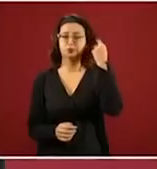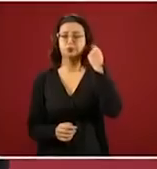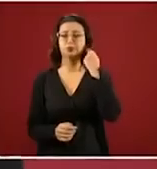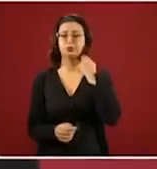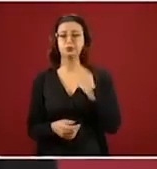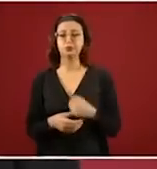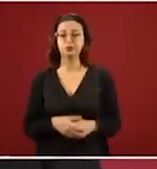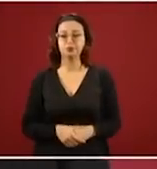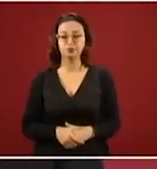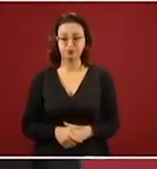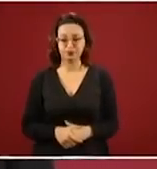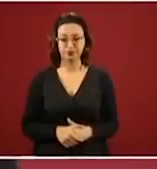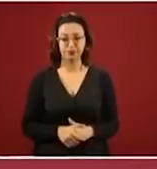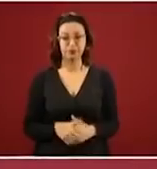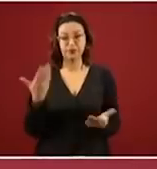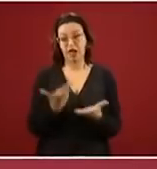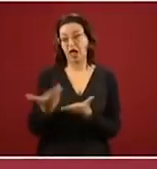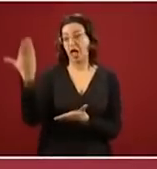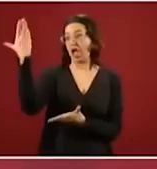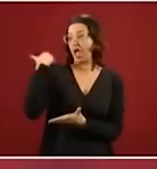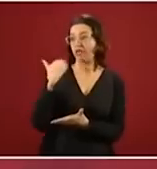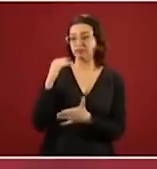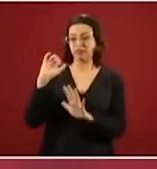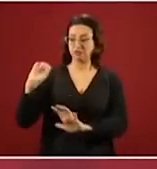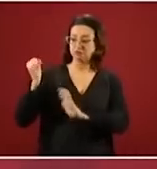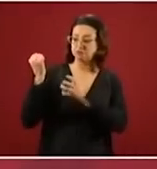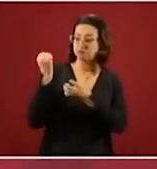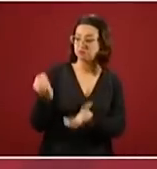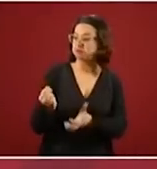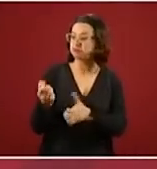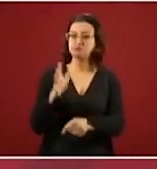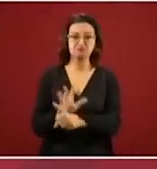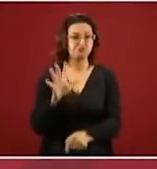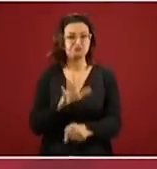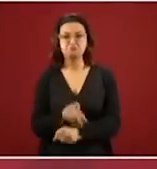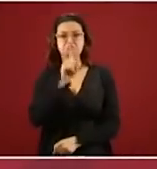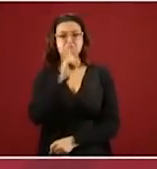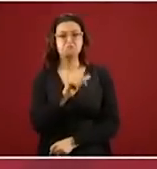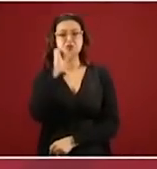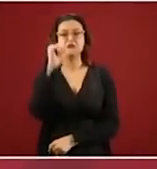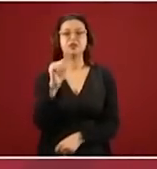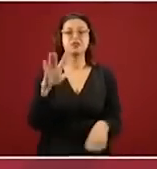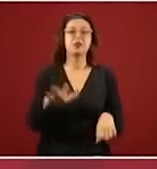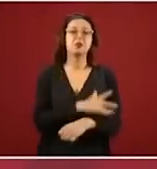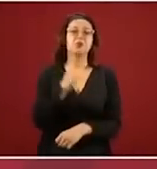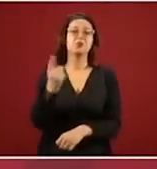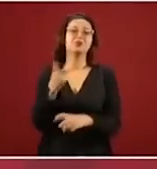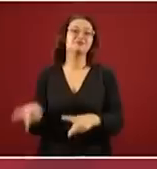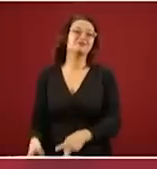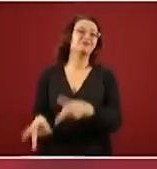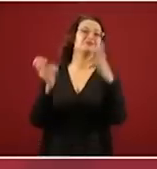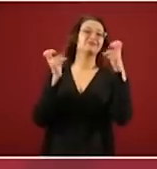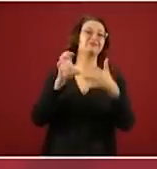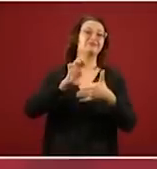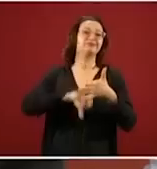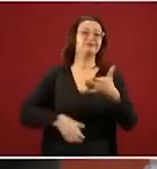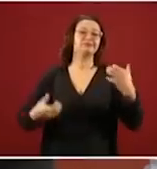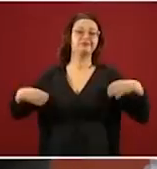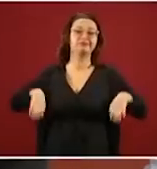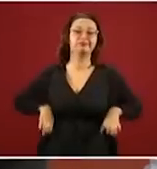porque no alcanzaban el presupuesto porque se robaban el dinero de las medicinas